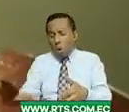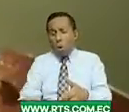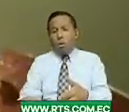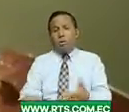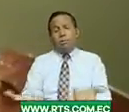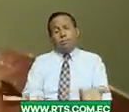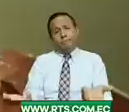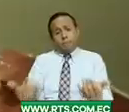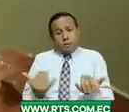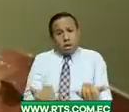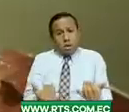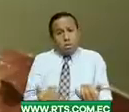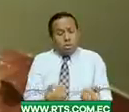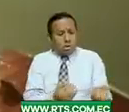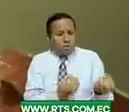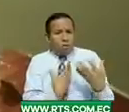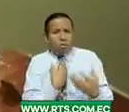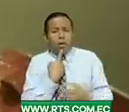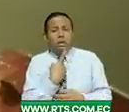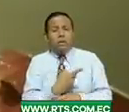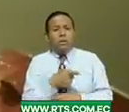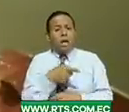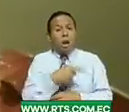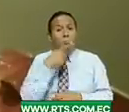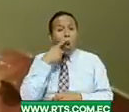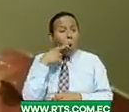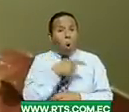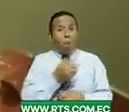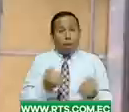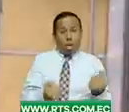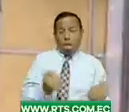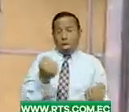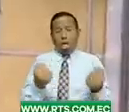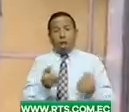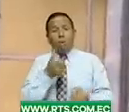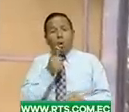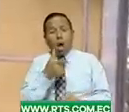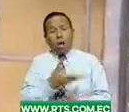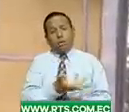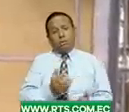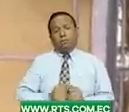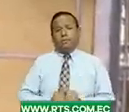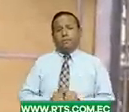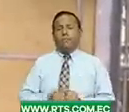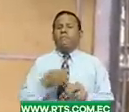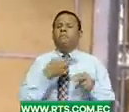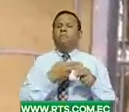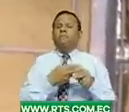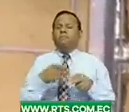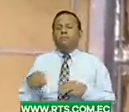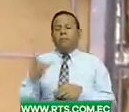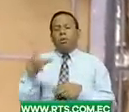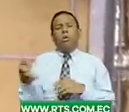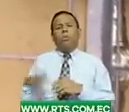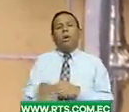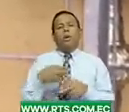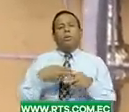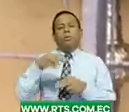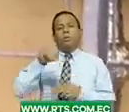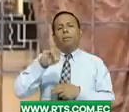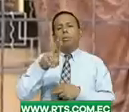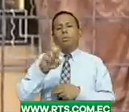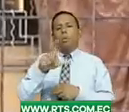El fallecido fue identificado como Manuel Enrique Veloz, quien en esos momentos iba camino a recoger a su pequeña hija de